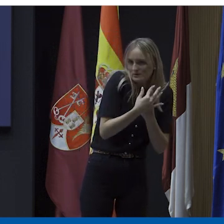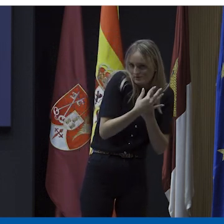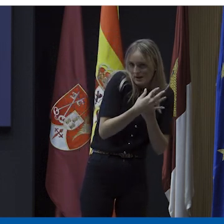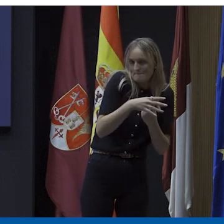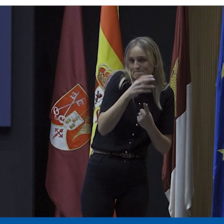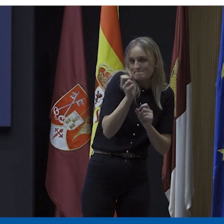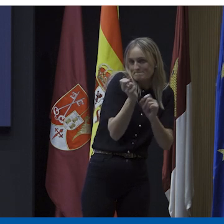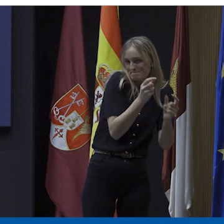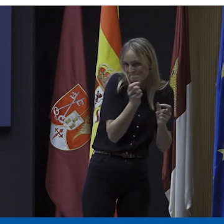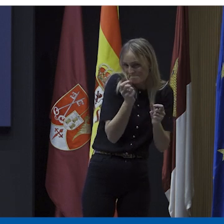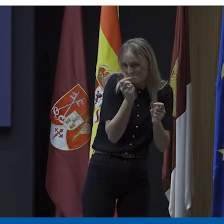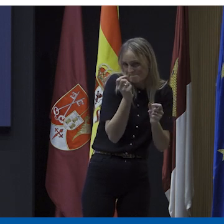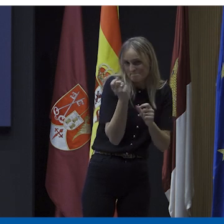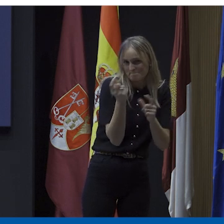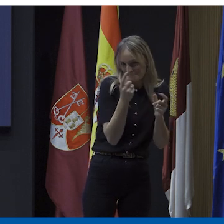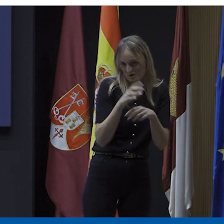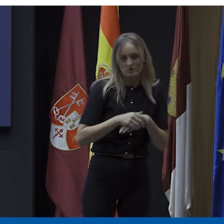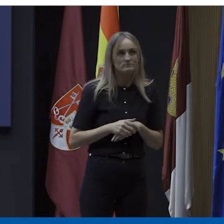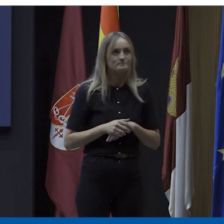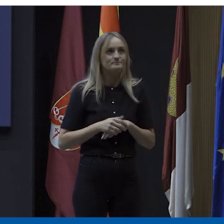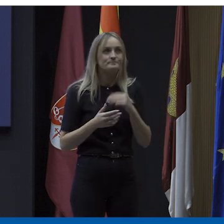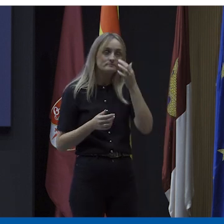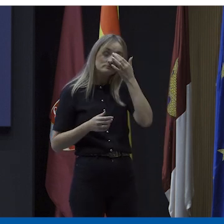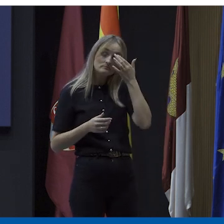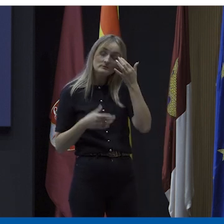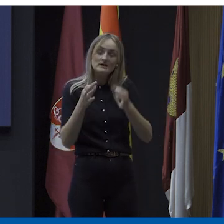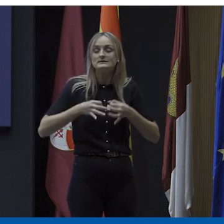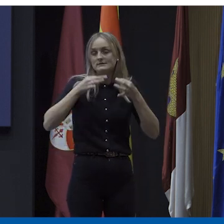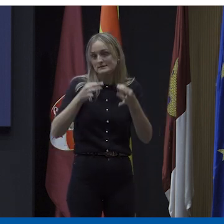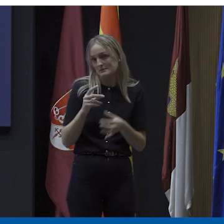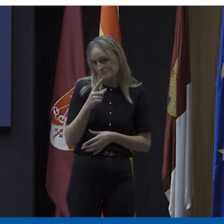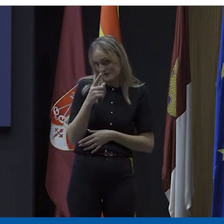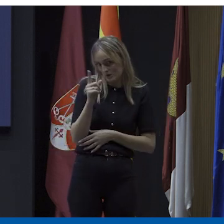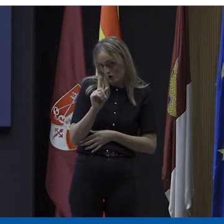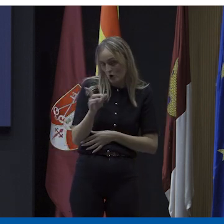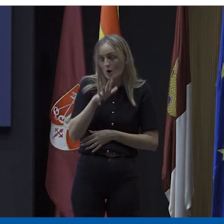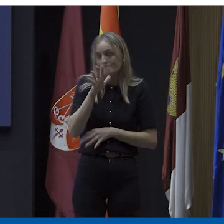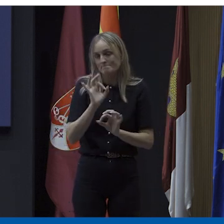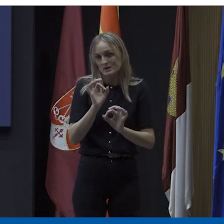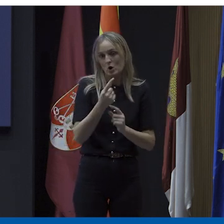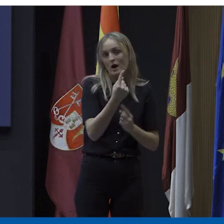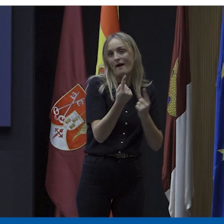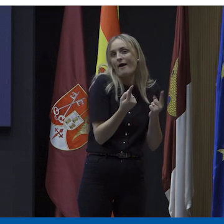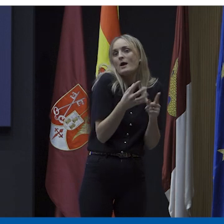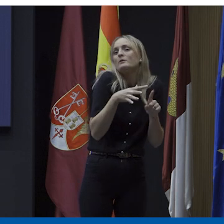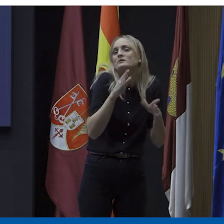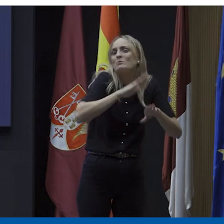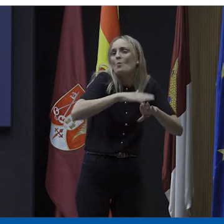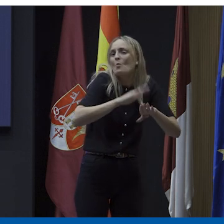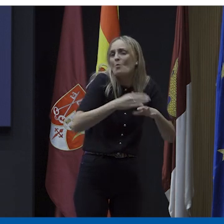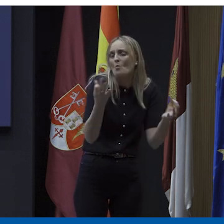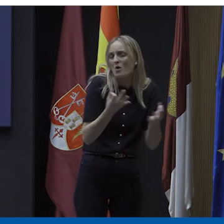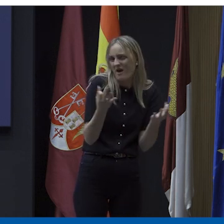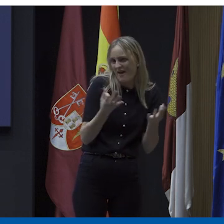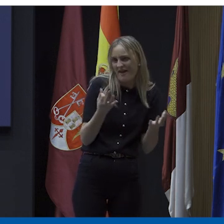sin el casco. No siempre, pero puede ayudar a identificar causas. ¿Por qué está pasando esto? ¿Cuál es la causa? Hacer una